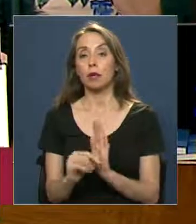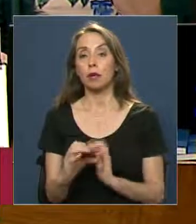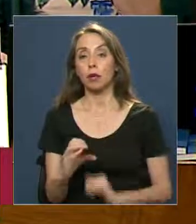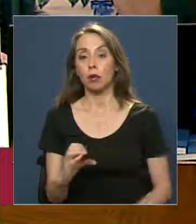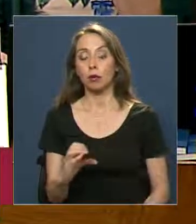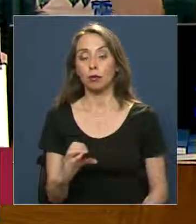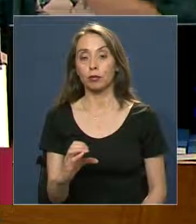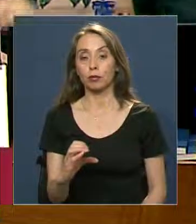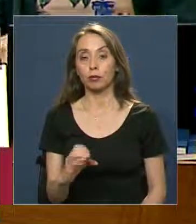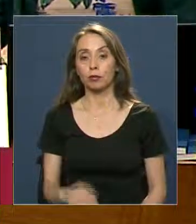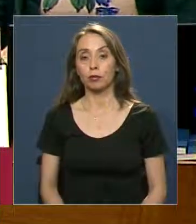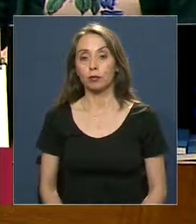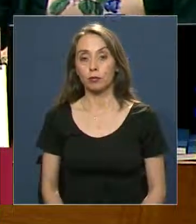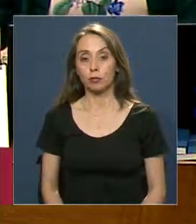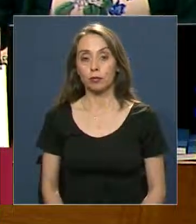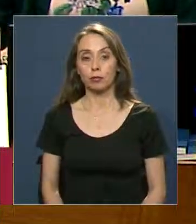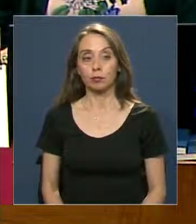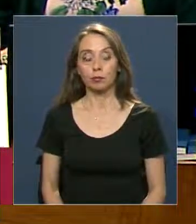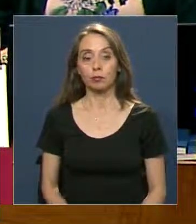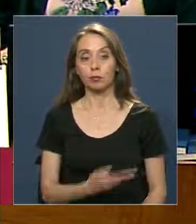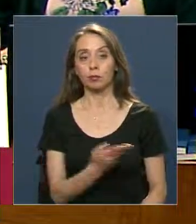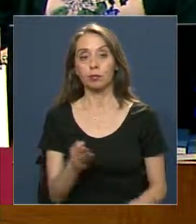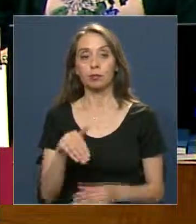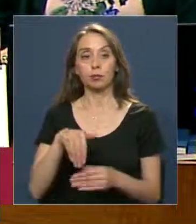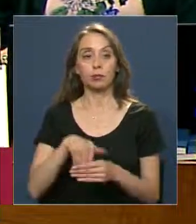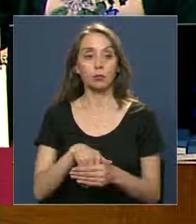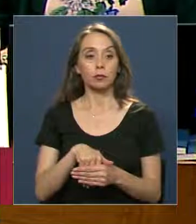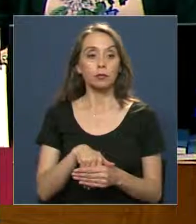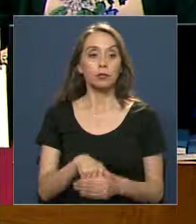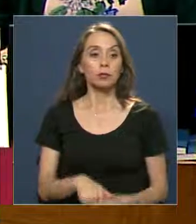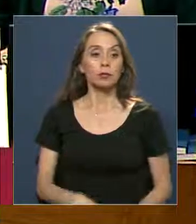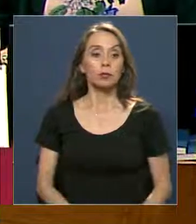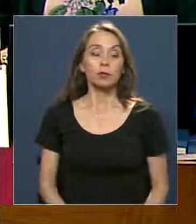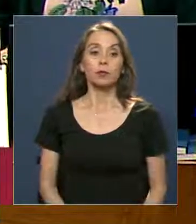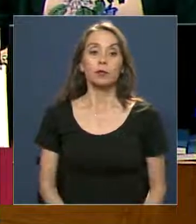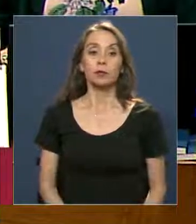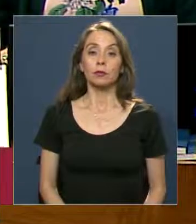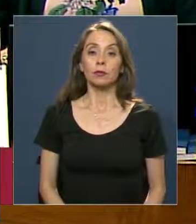orgánica constitucional. En votación.